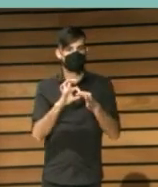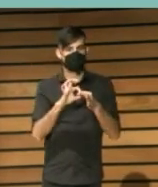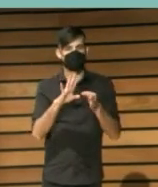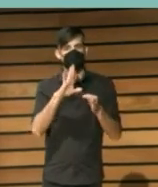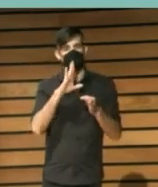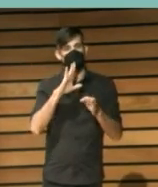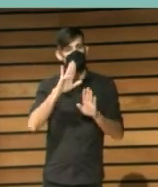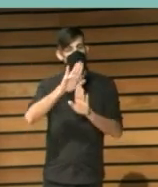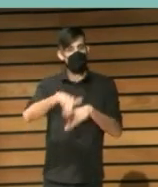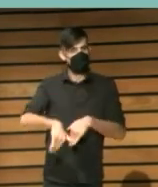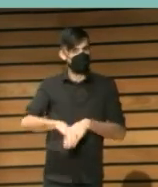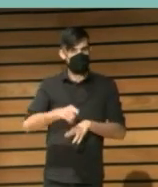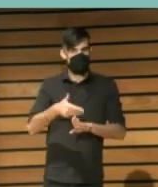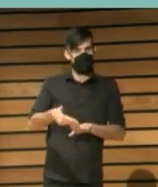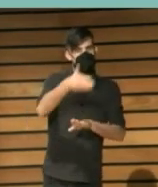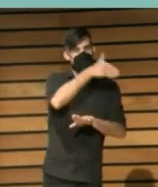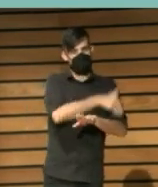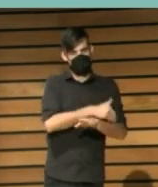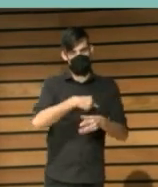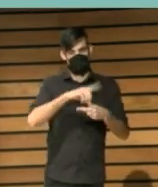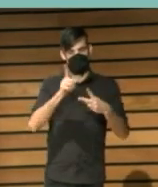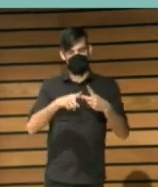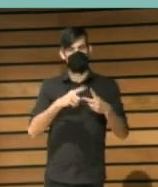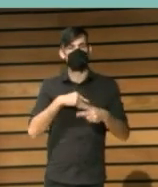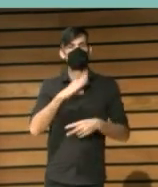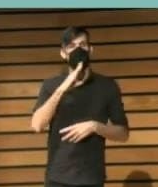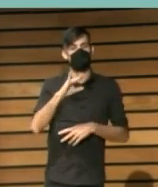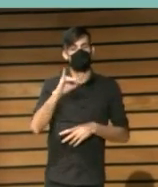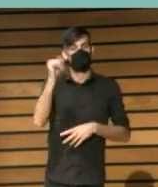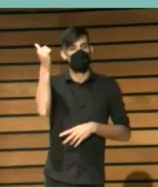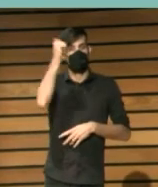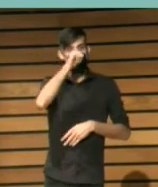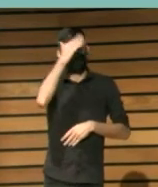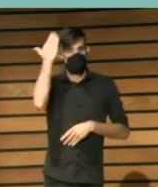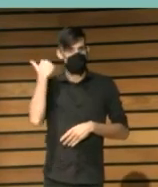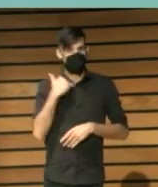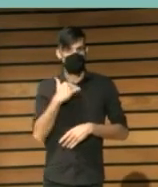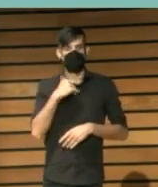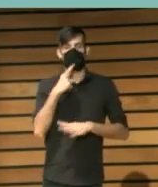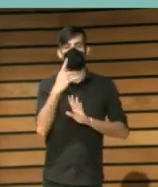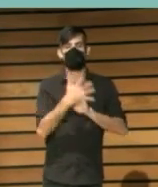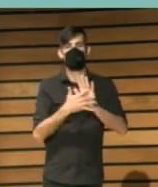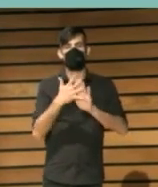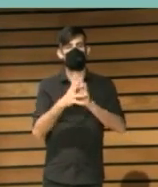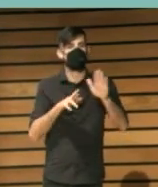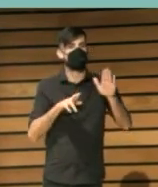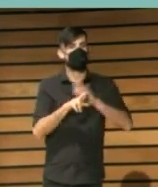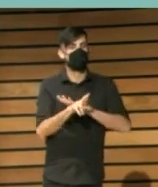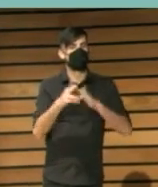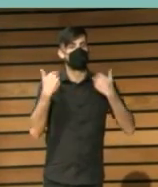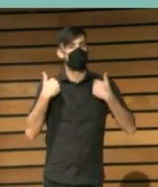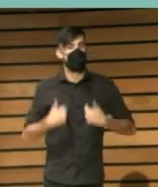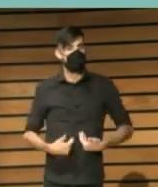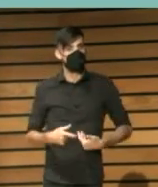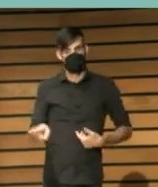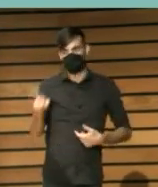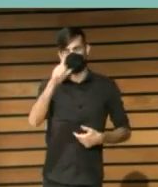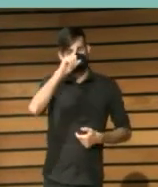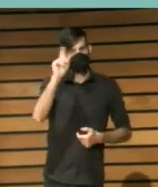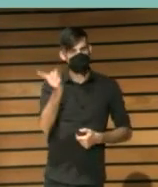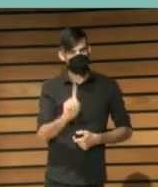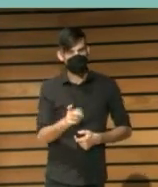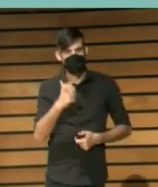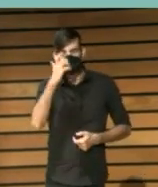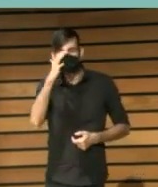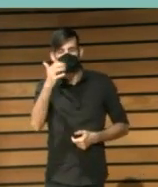última, la anterior, y con lo que decía Joao de los recursos humanos, de la gestión de recursos humanos, si a nosotros nos cuesta trabajo